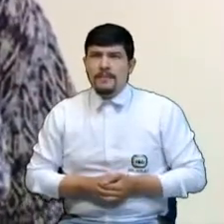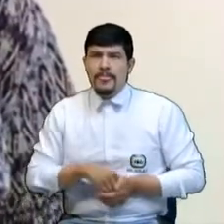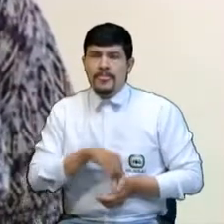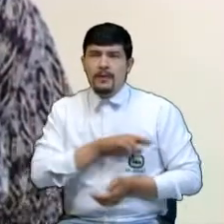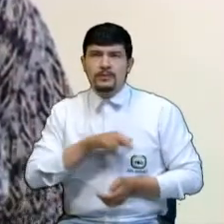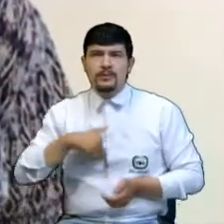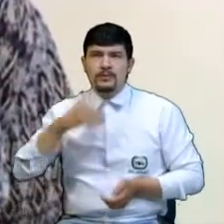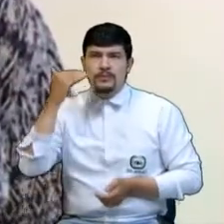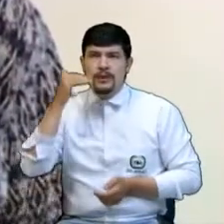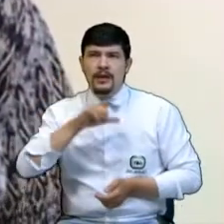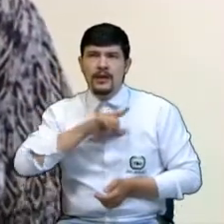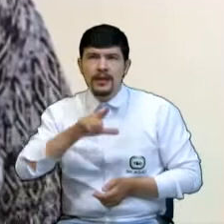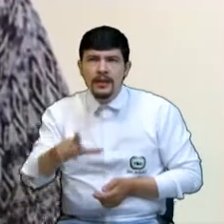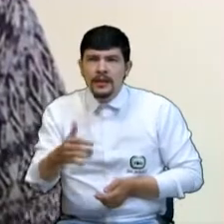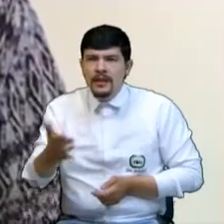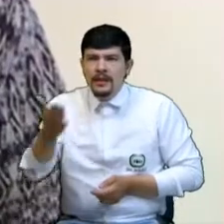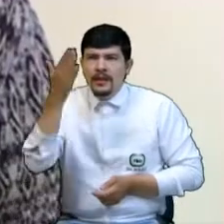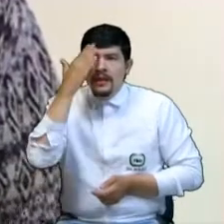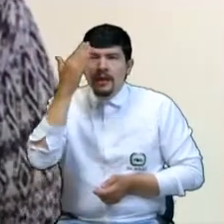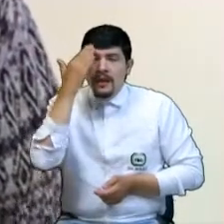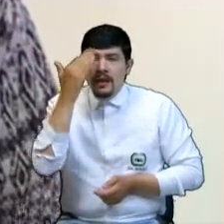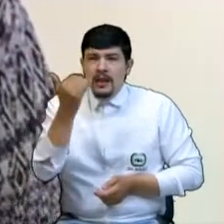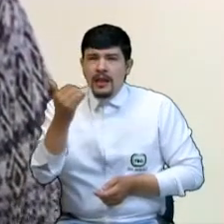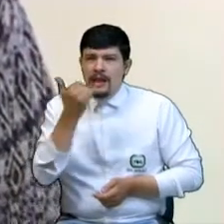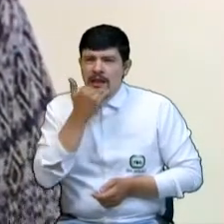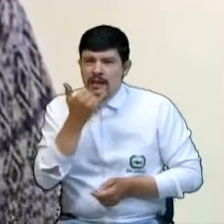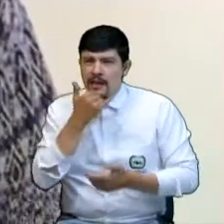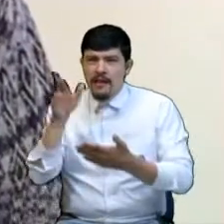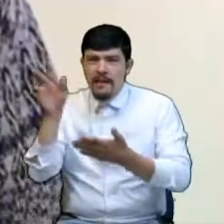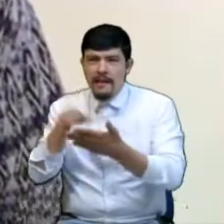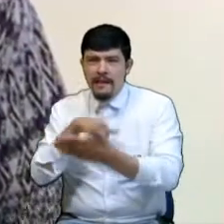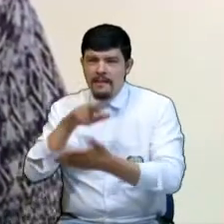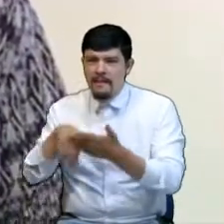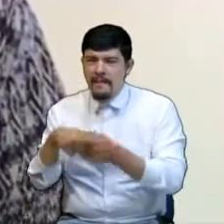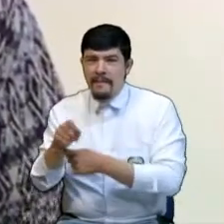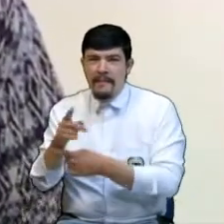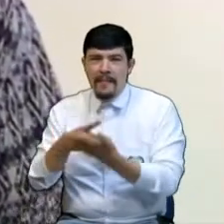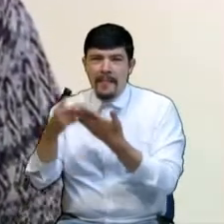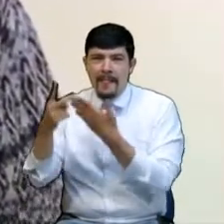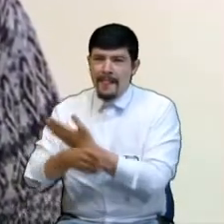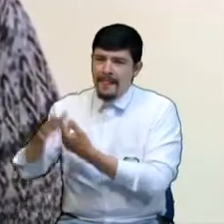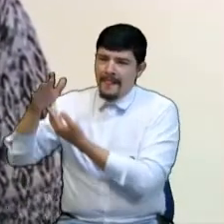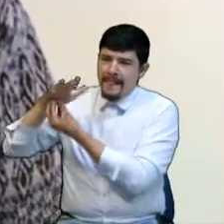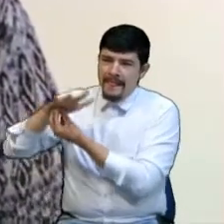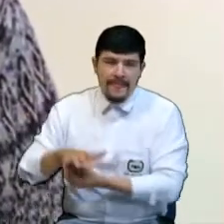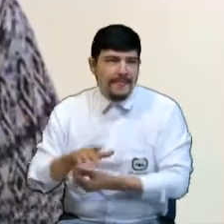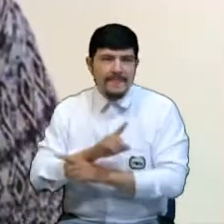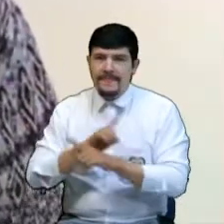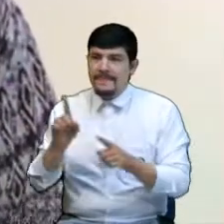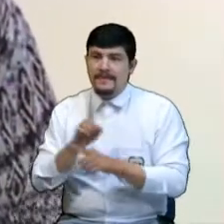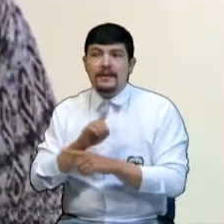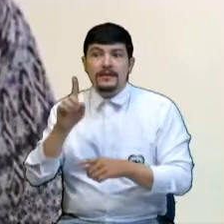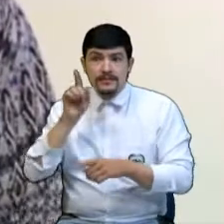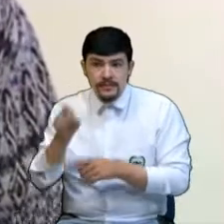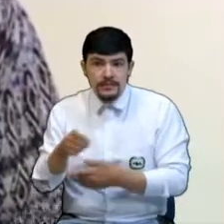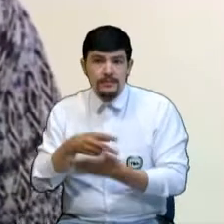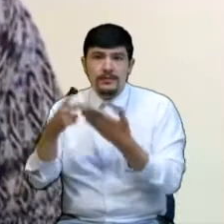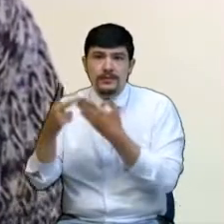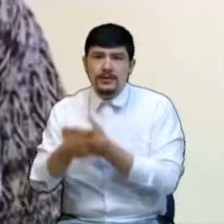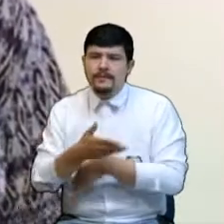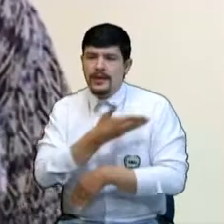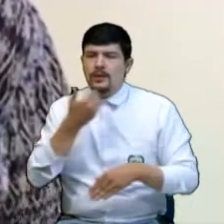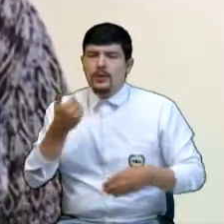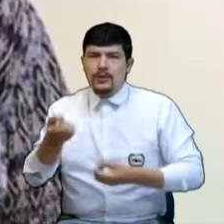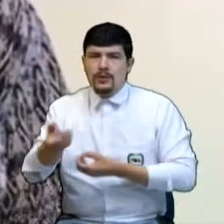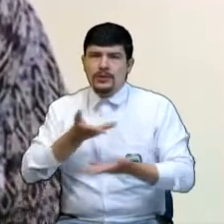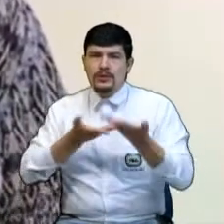lideresas, saber que ha sido anulada, que ha sido hundida un proyecto que mejoraría las condiciones de vida de las